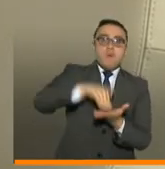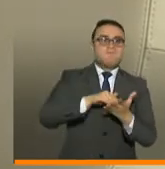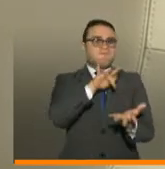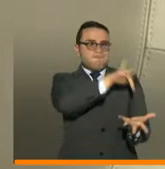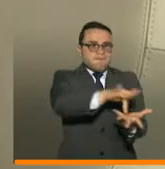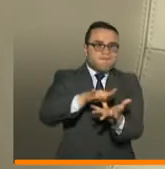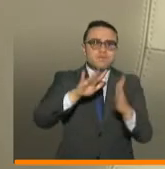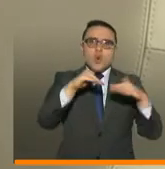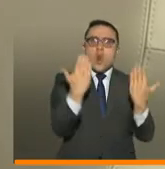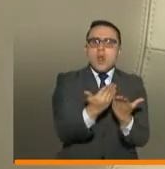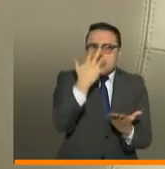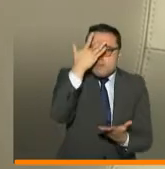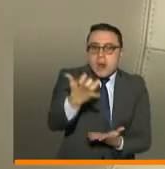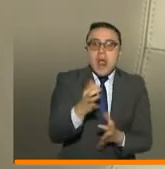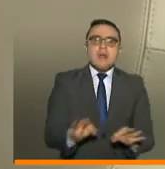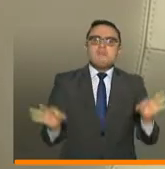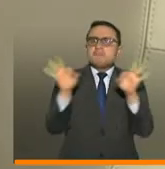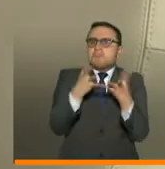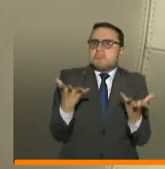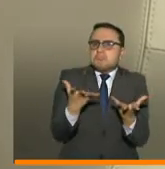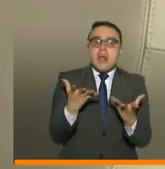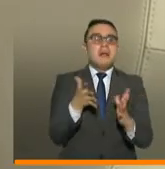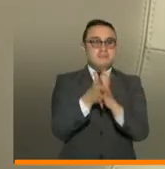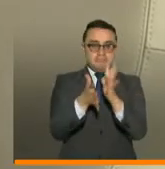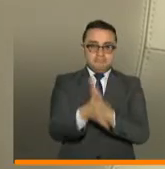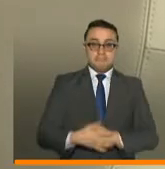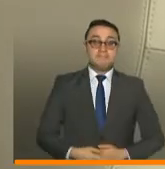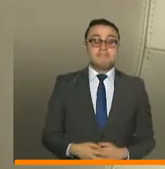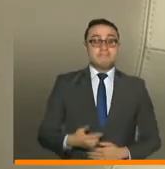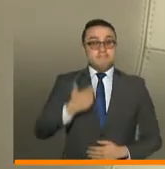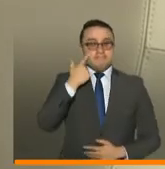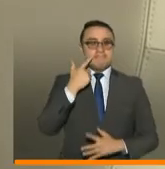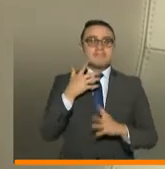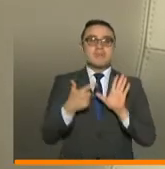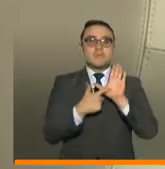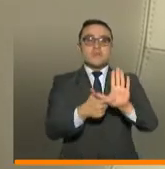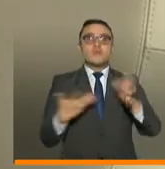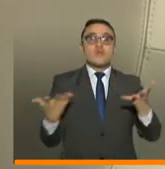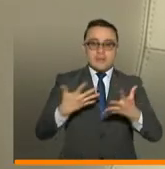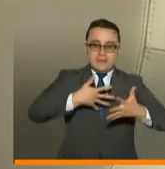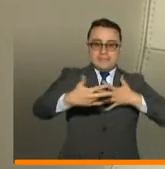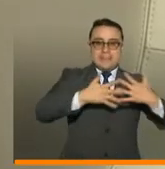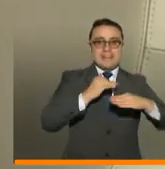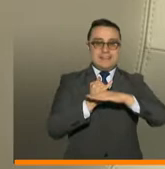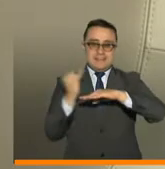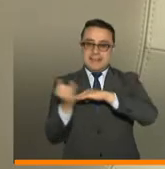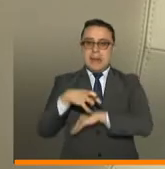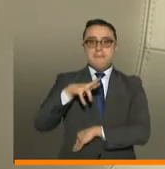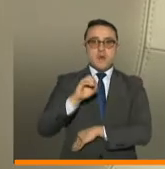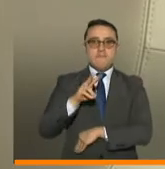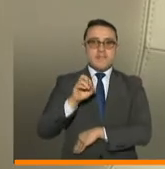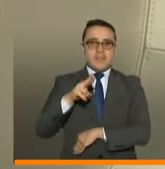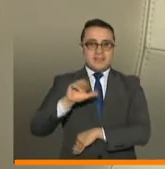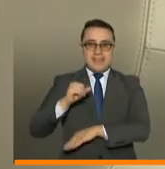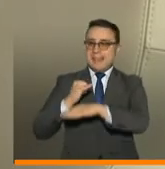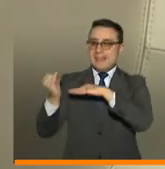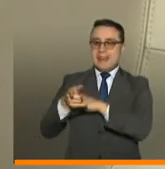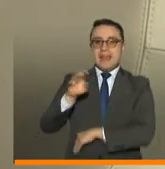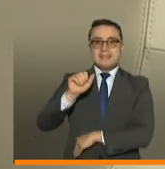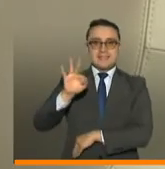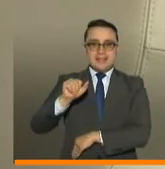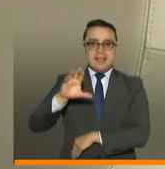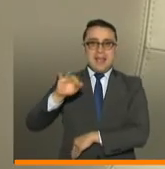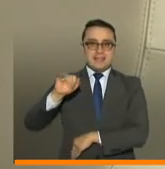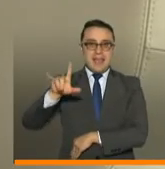efectivamente, presidente, si le parece, iniciemos compartiendo con los colombianos la experiencia en San Andrés, Providencia y Santa Catalina, que tiene dos tenores: